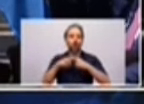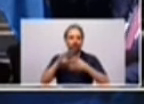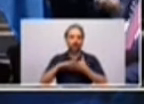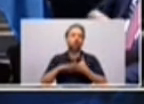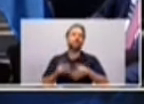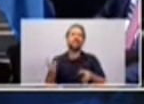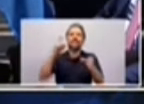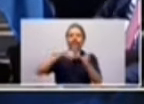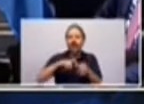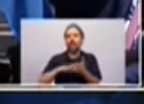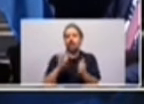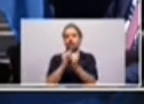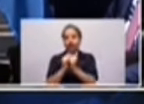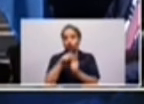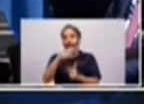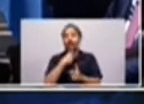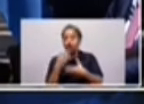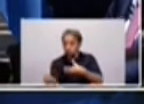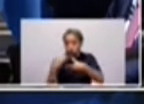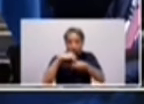puedo empezar a tomar medio por día.